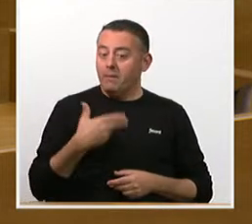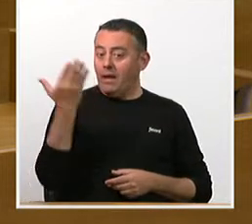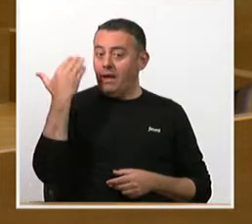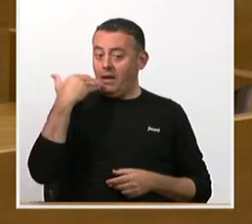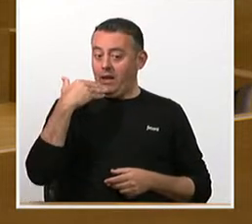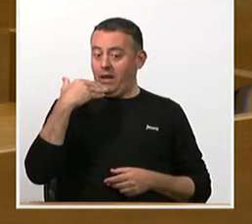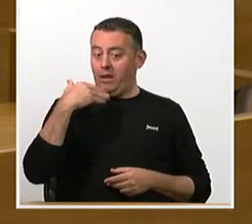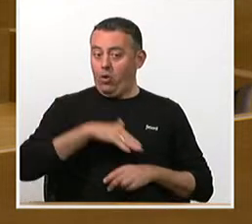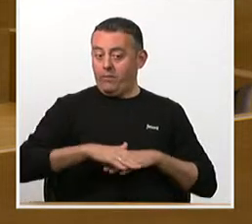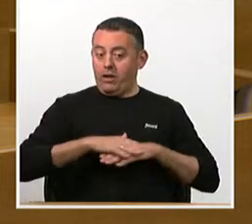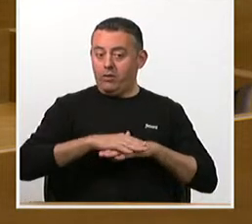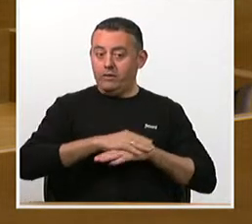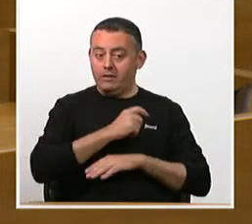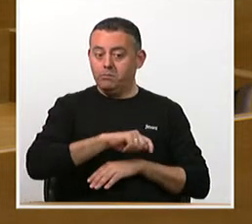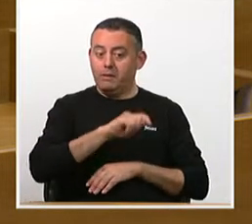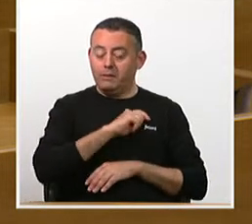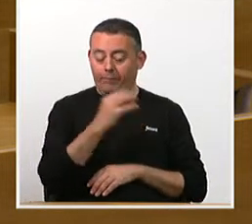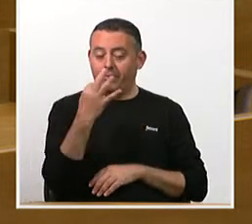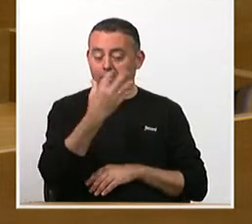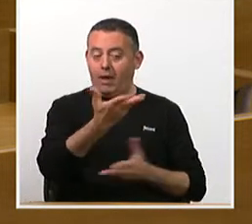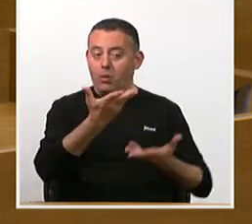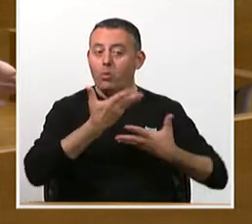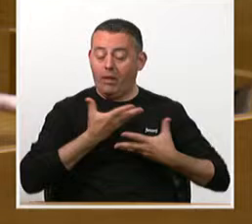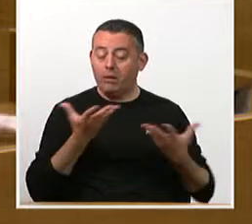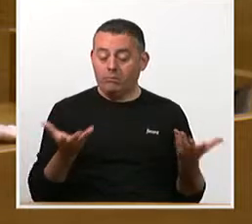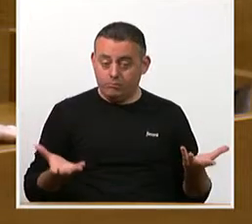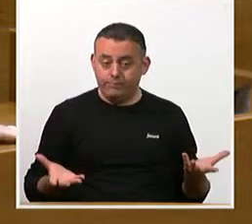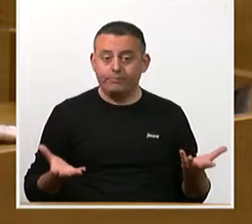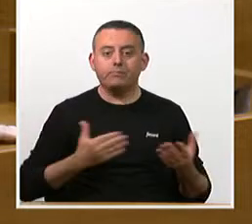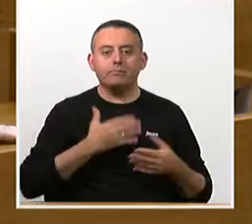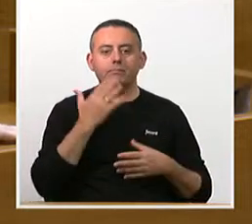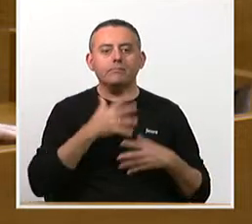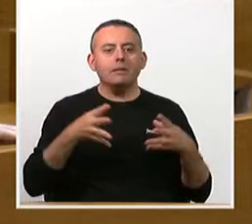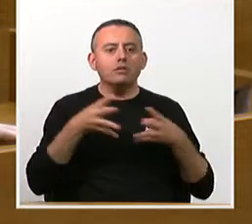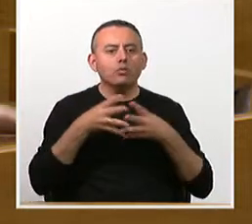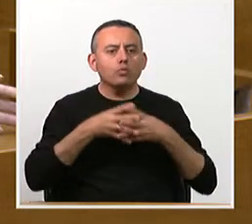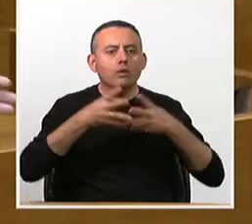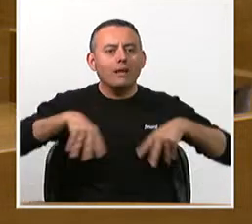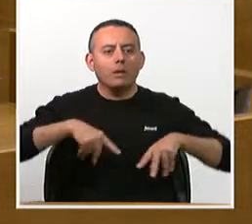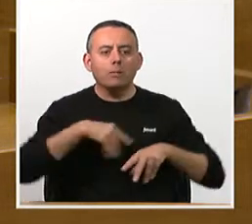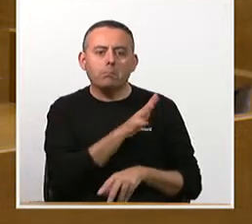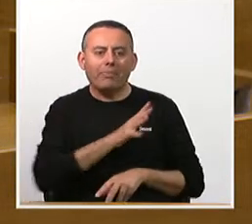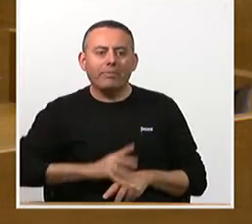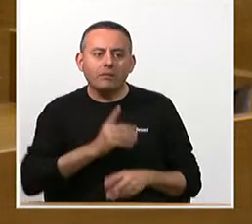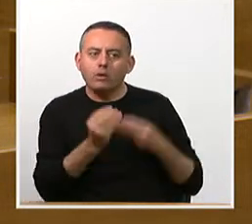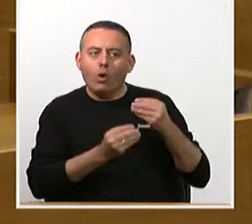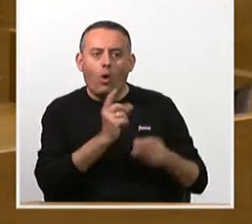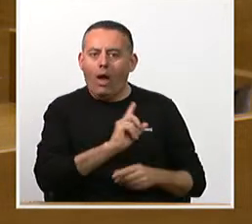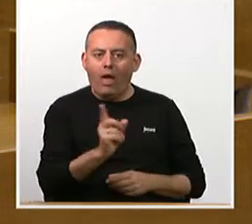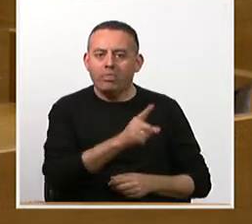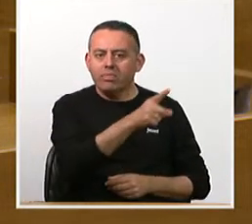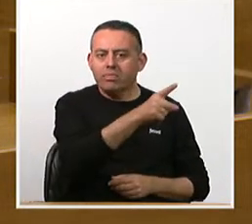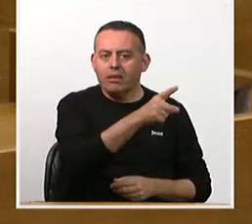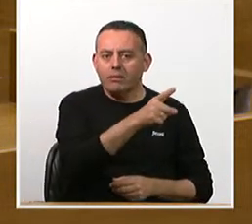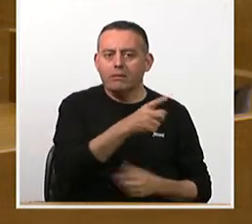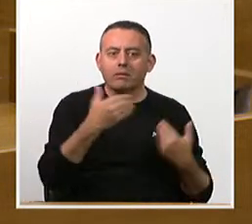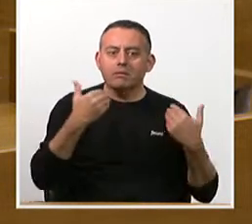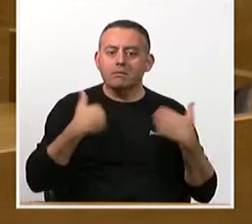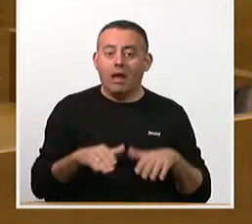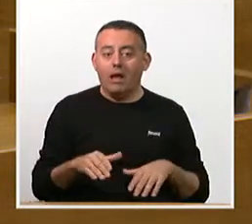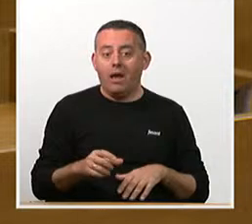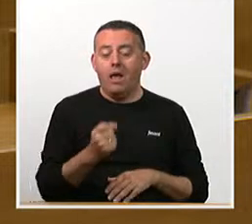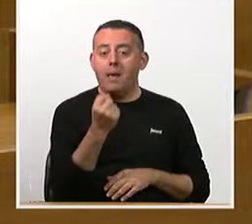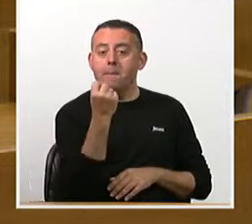España que debería ayudarnos en esta materia tiene infraestructuras hídricas pendientes en la comunidad que la cf ya cifra en casi